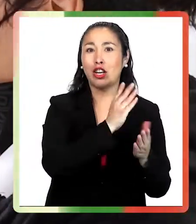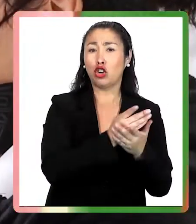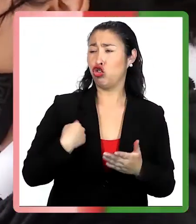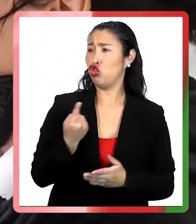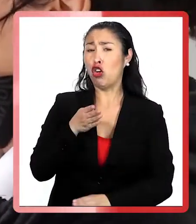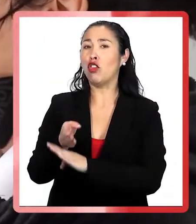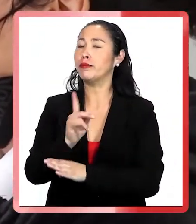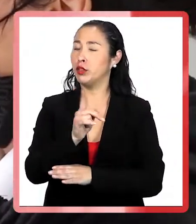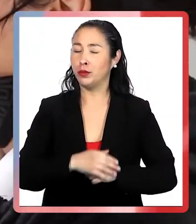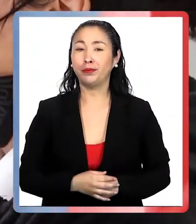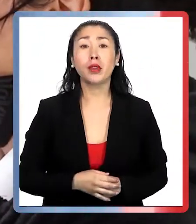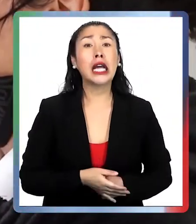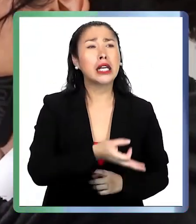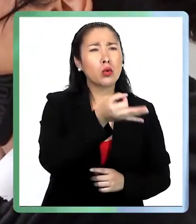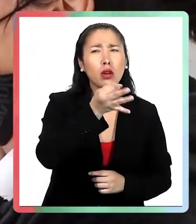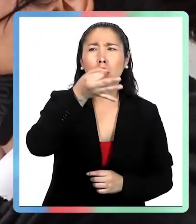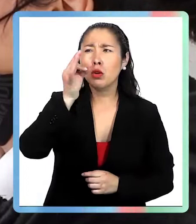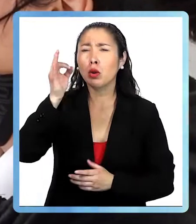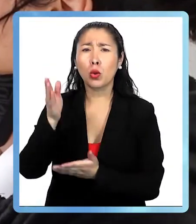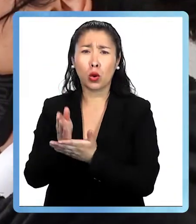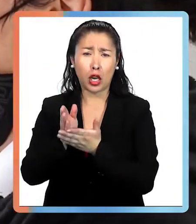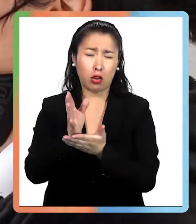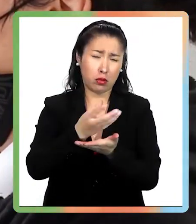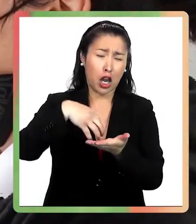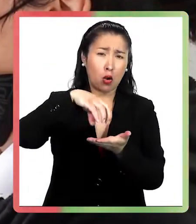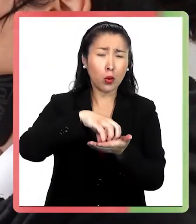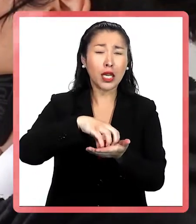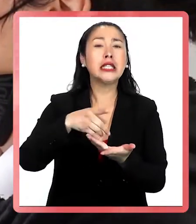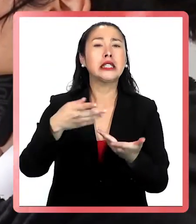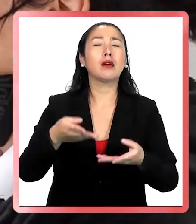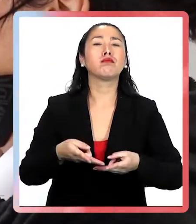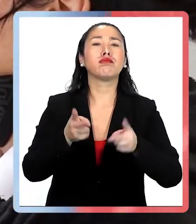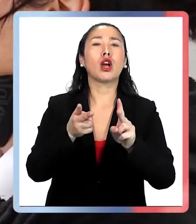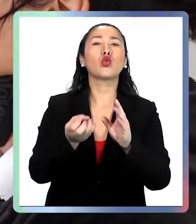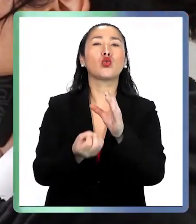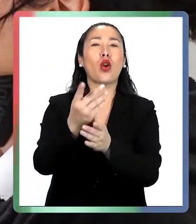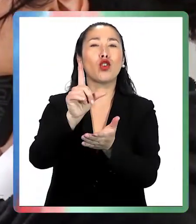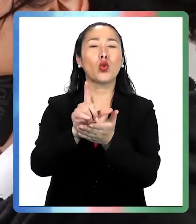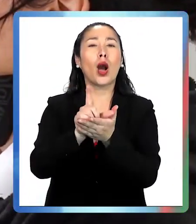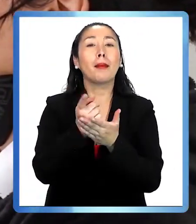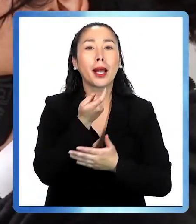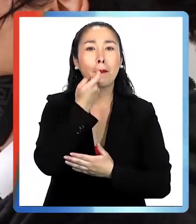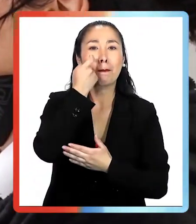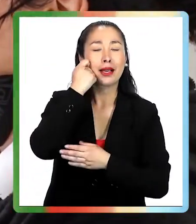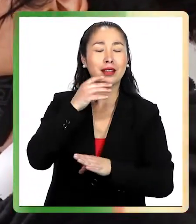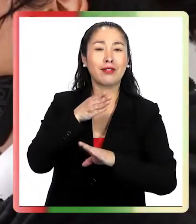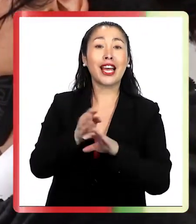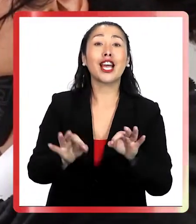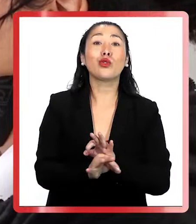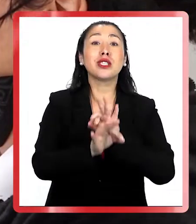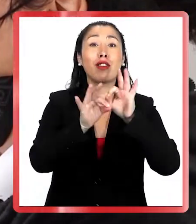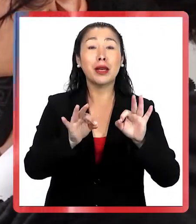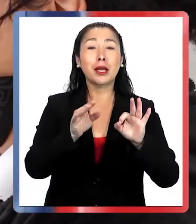una serie de reuniones con los establecimientos educacionales de la comuna, se decidió habilitar este nuevo punto para la toma de PCR exclusivo